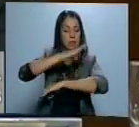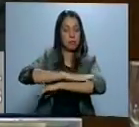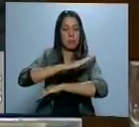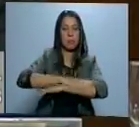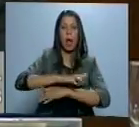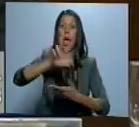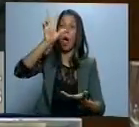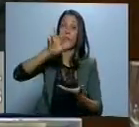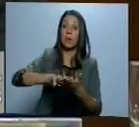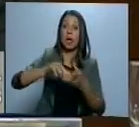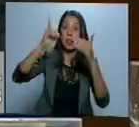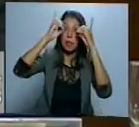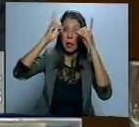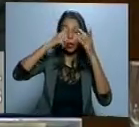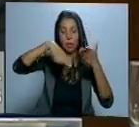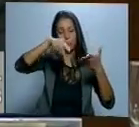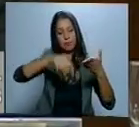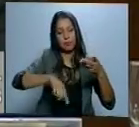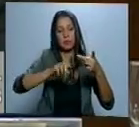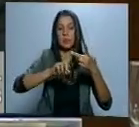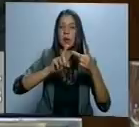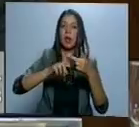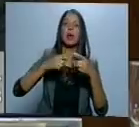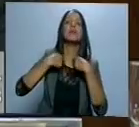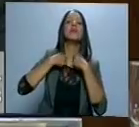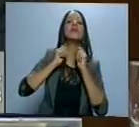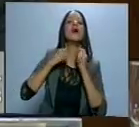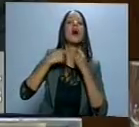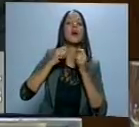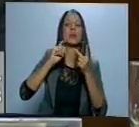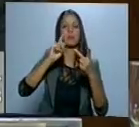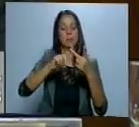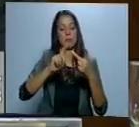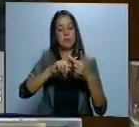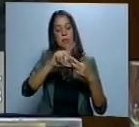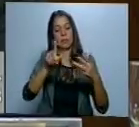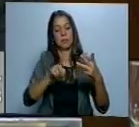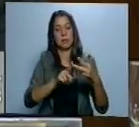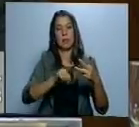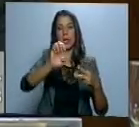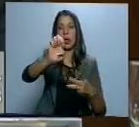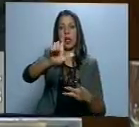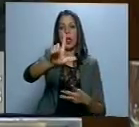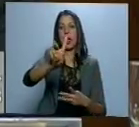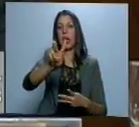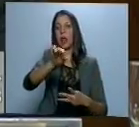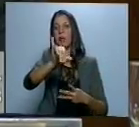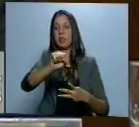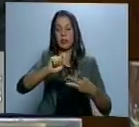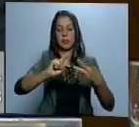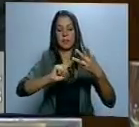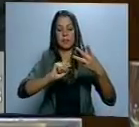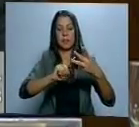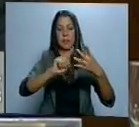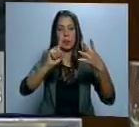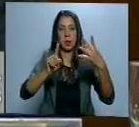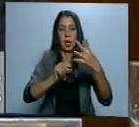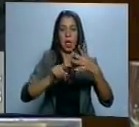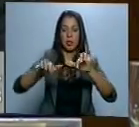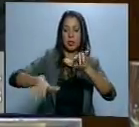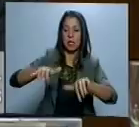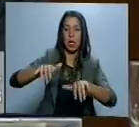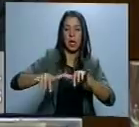Gómez, presidenta. Aristóbulo Isturiz, primer vicepresidente. Elvis Amoroso, segundo vicepresidente. Fidel Vázquez,